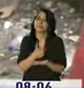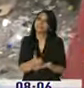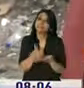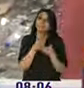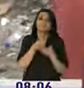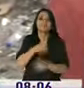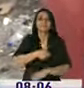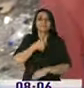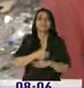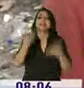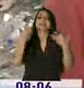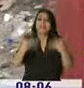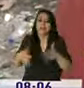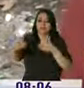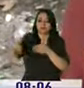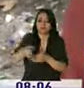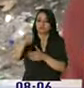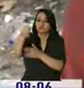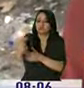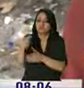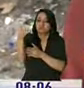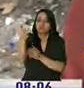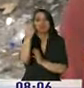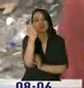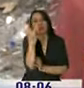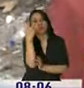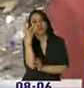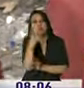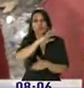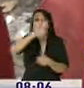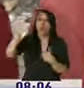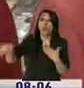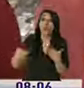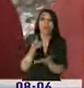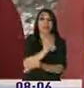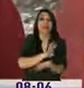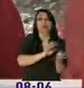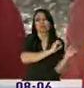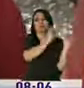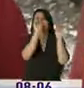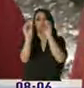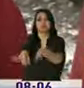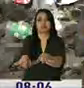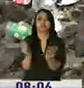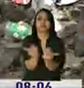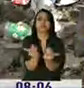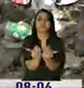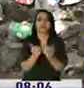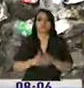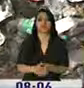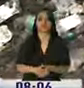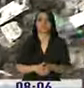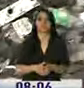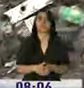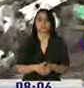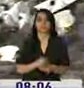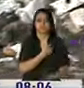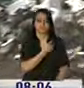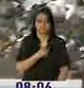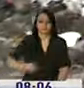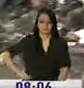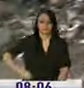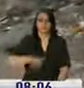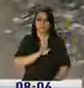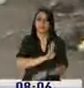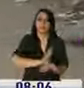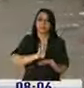aquí unos contenedores, siquiera unos 3 o 4, porque todito el barrio, todos los barrios venimos y ponemos aquí la basura. A decir del presidente del barrio, ya existe un